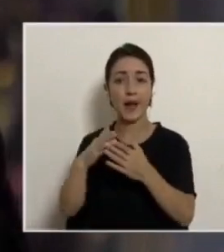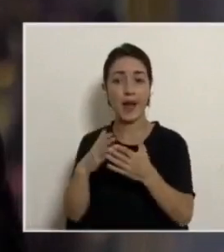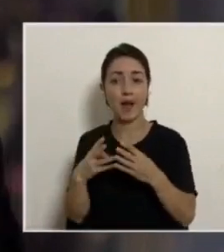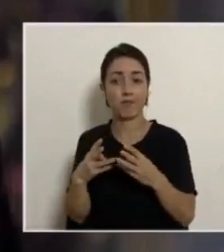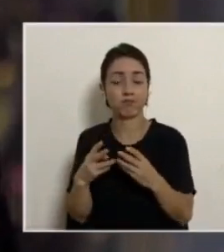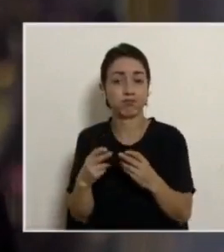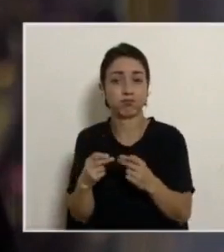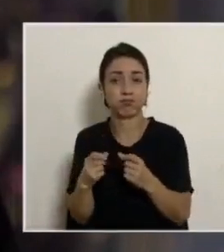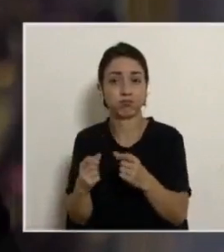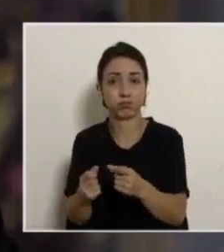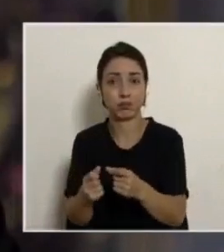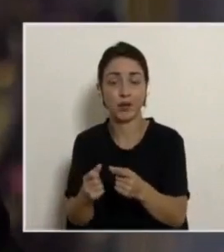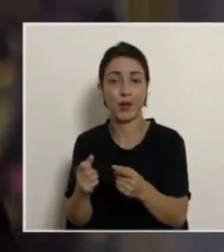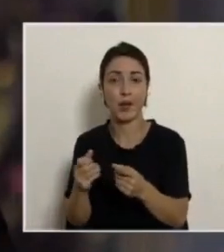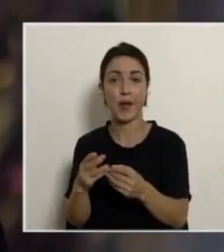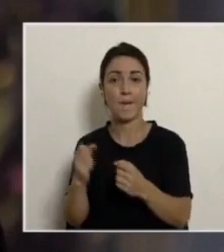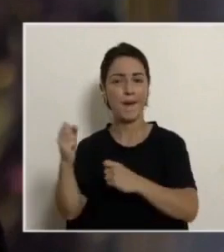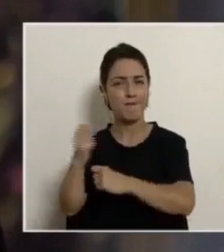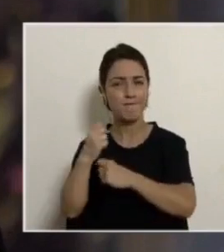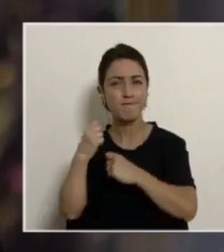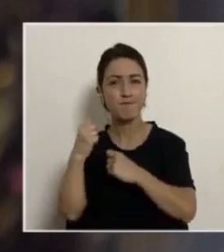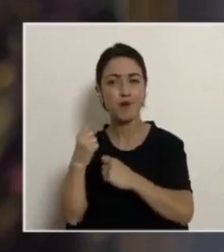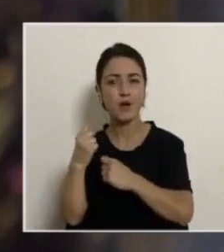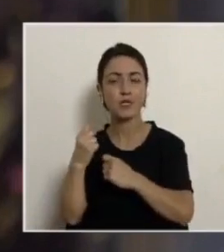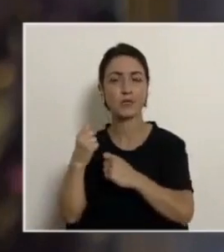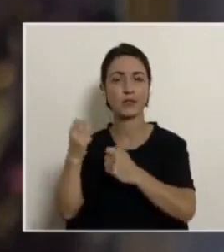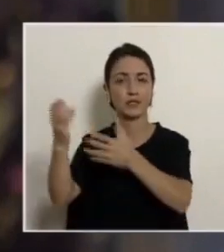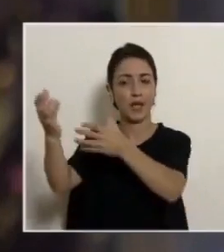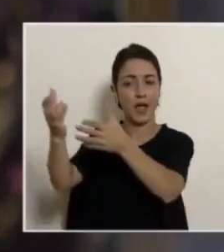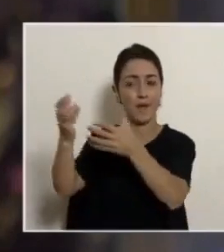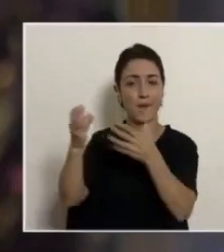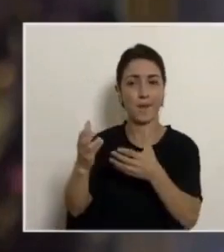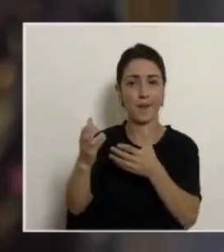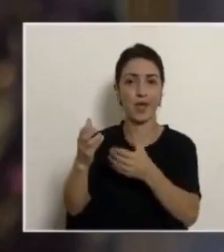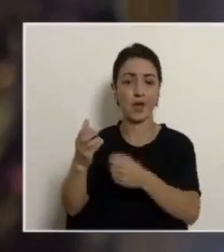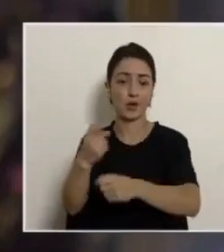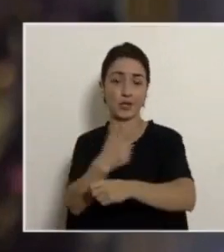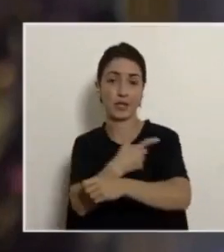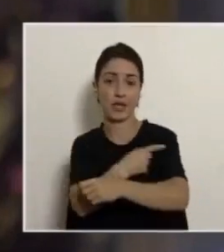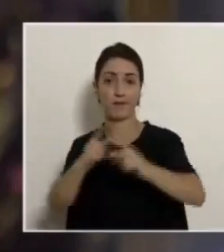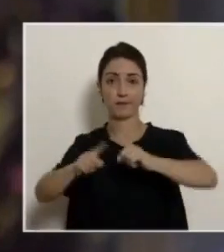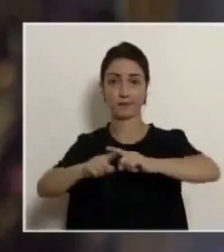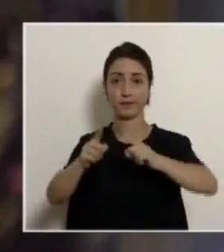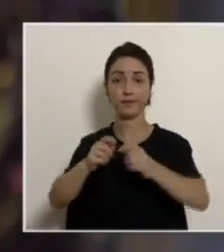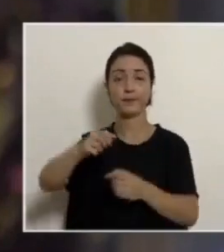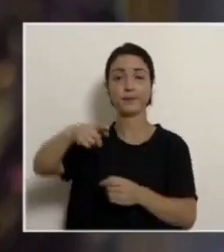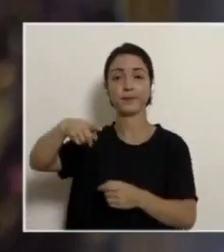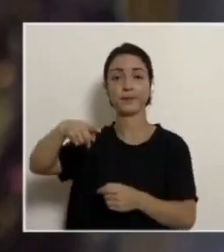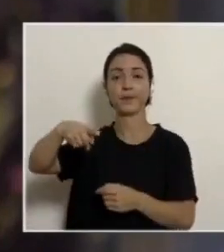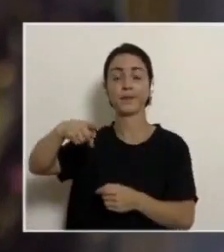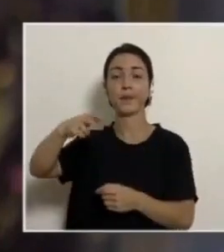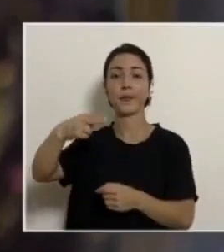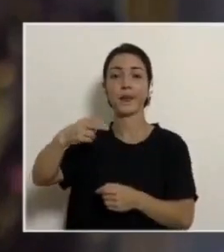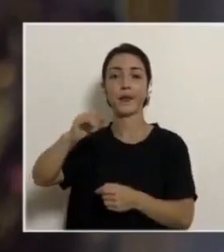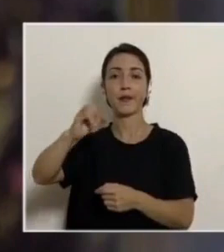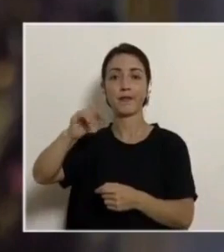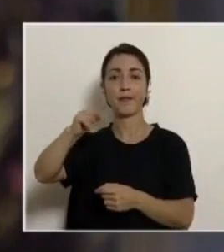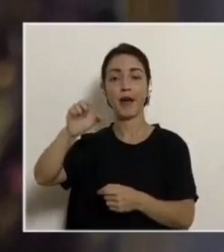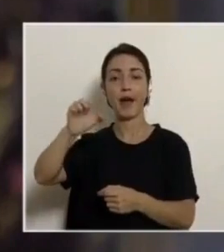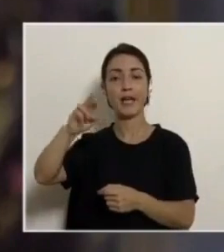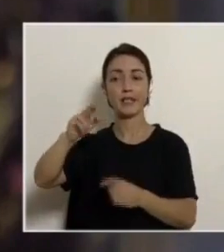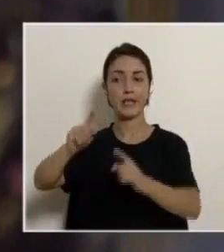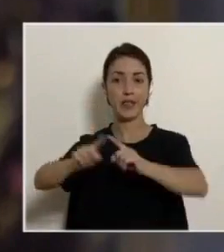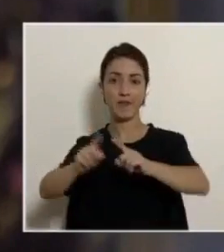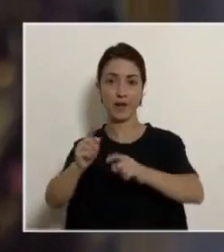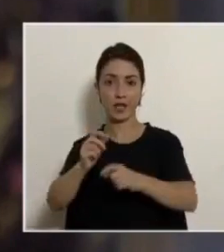de más fuertes envíos de vacunas, tanto de la Pfizer como de algunos de los otros proveedores?